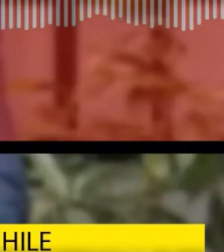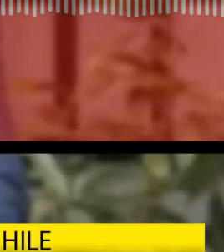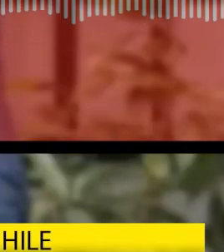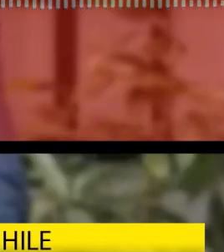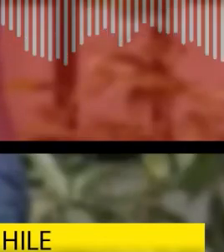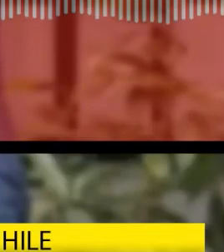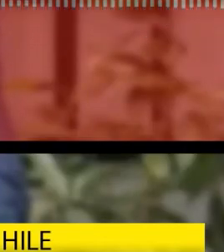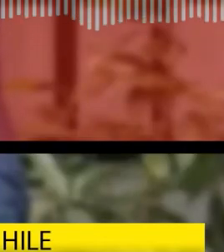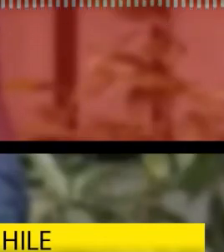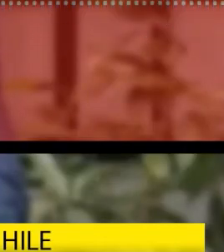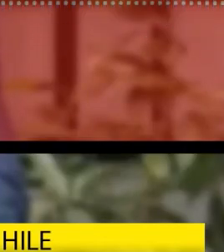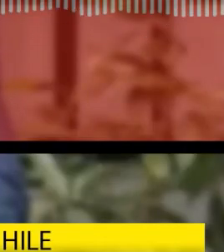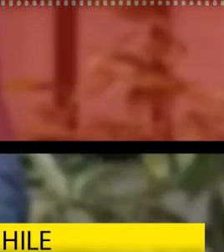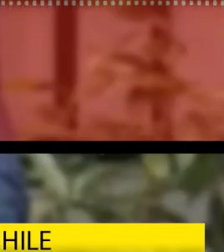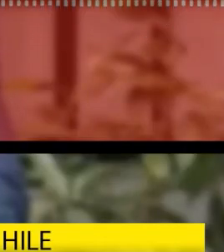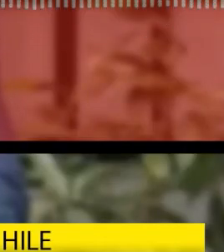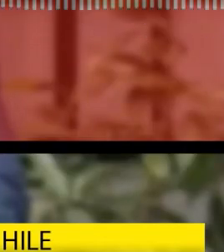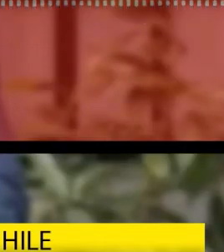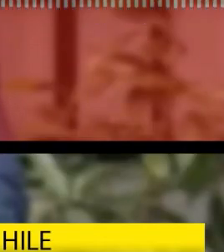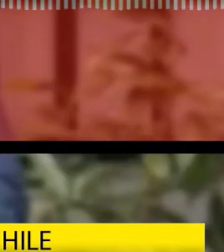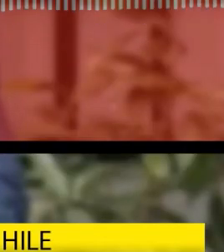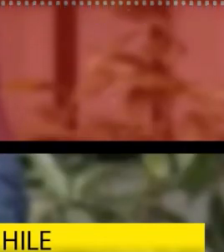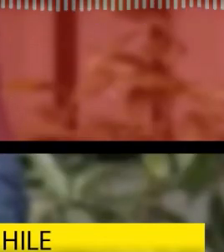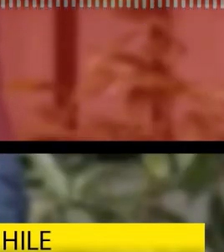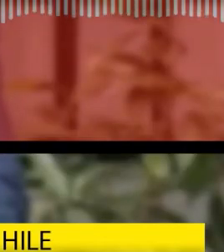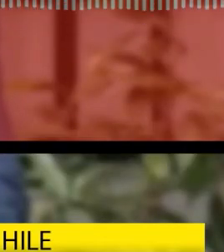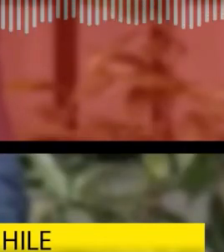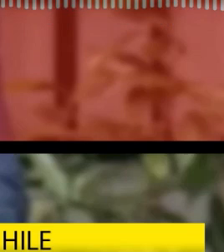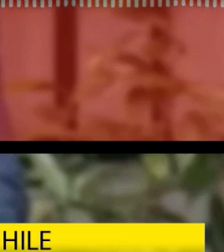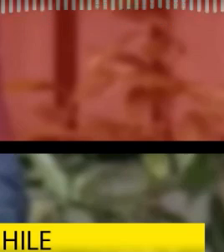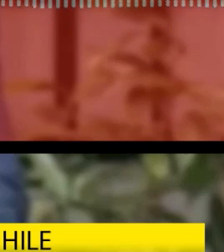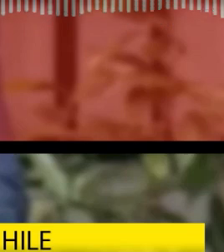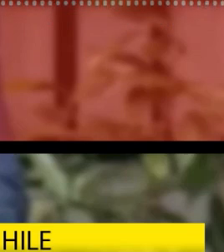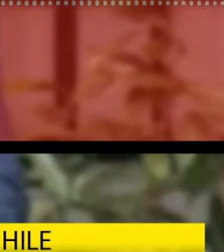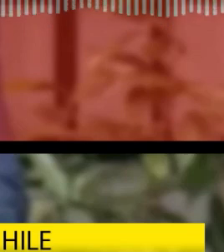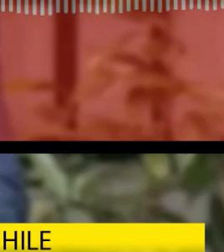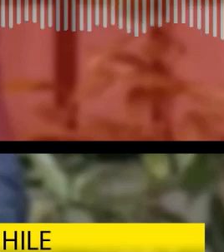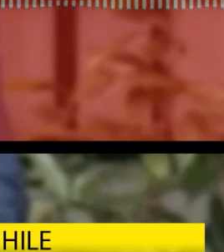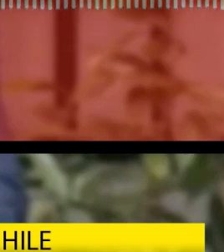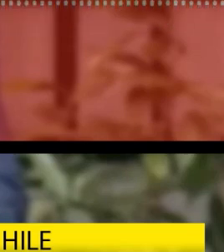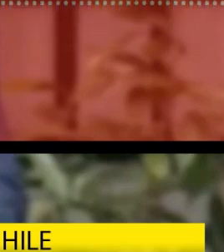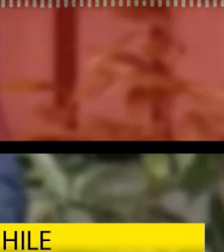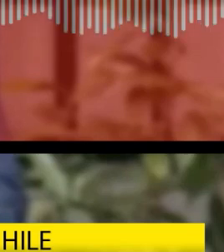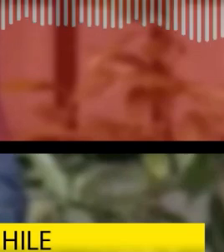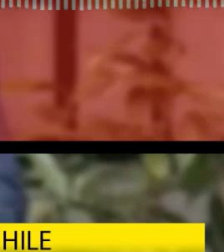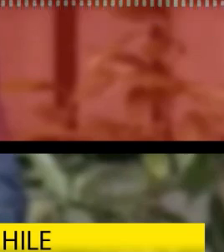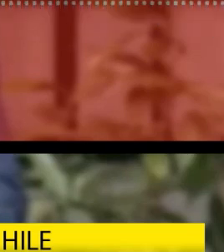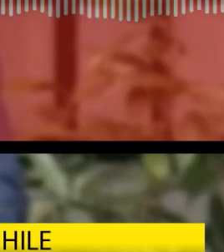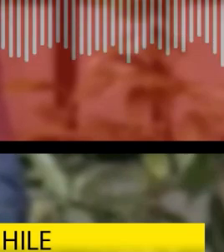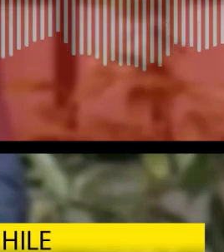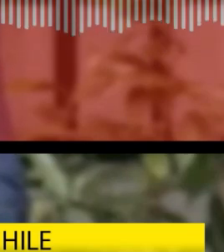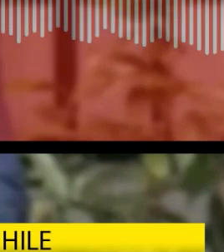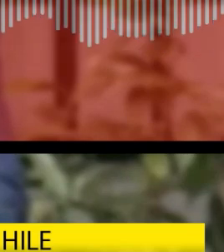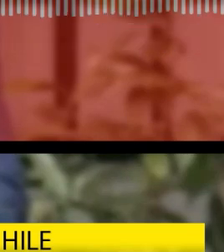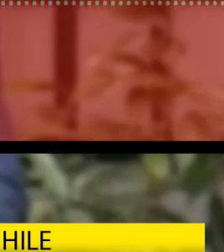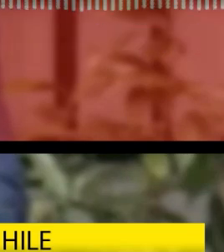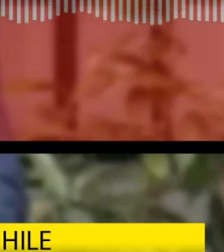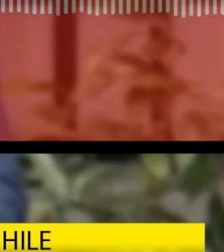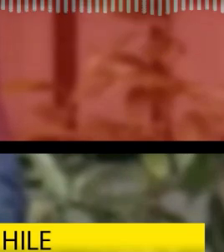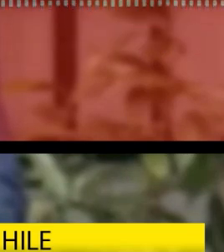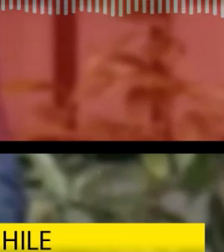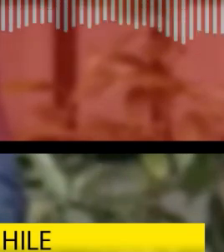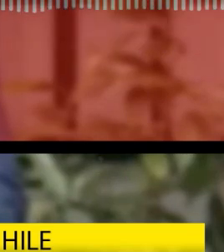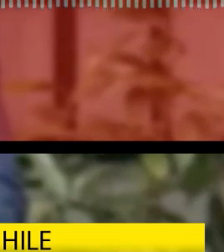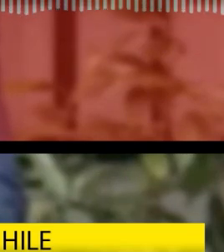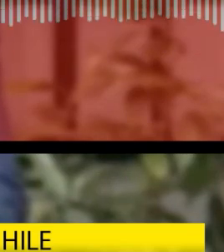Me preguntan por el nivel de aprobación que tiene Gabriel Boric en Chile. El 61% de los